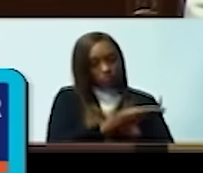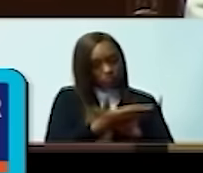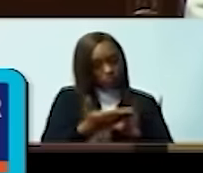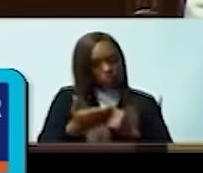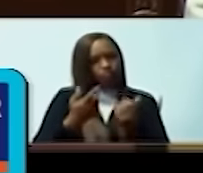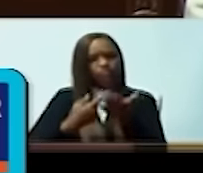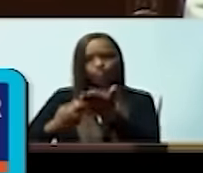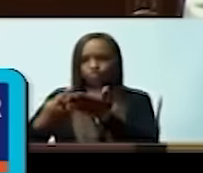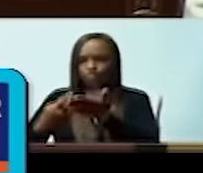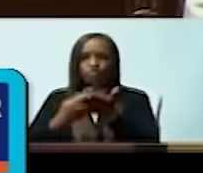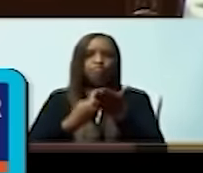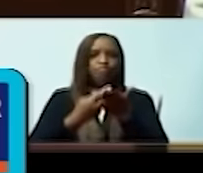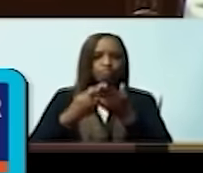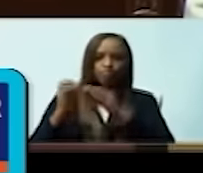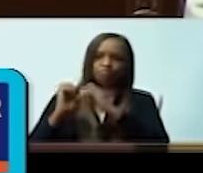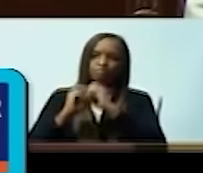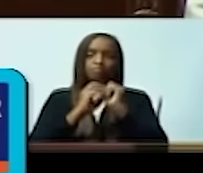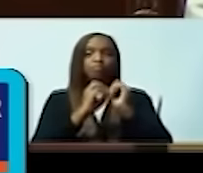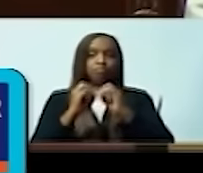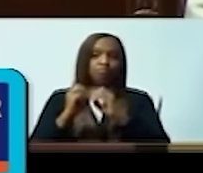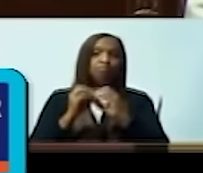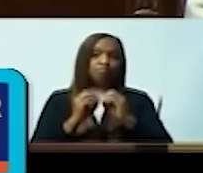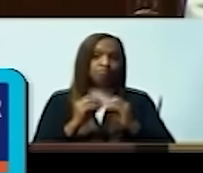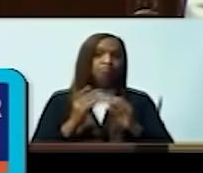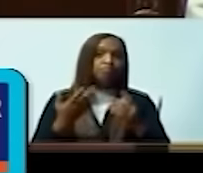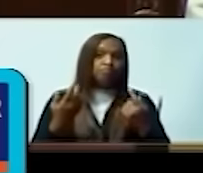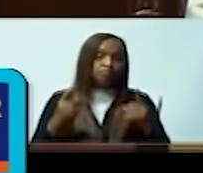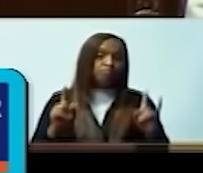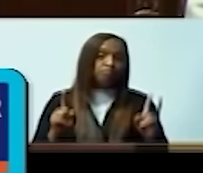para el bien del proyecto.